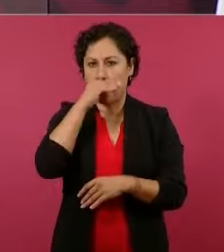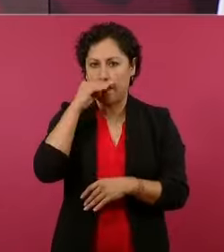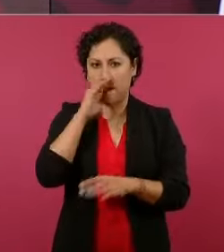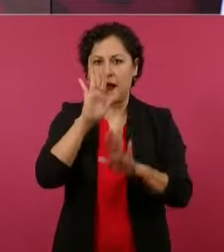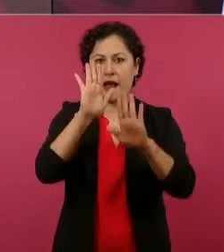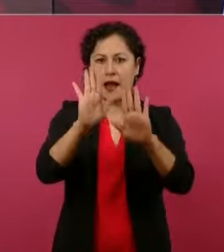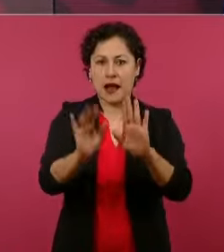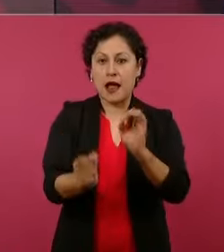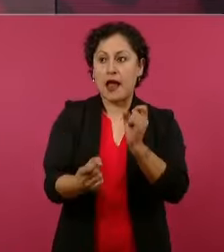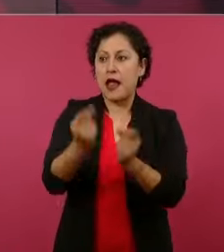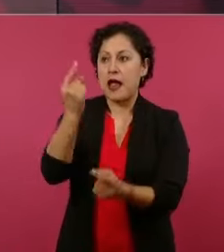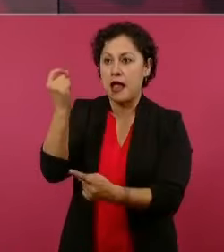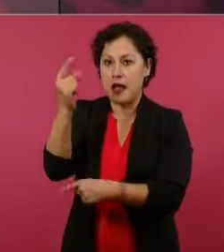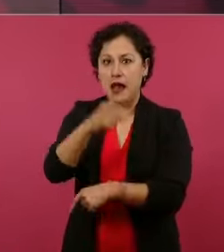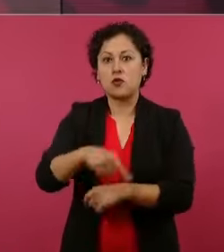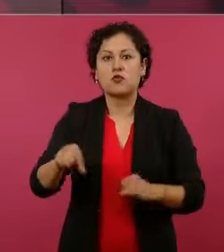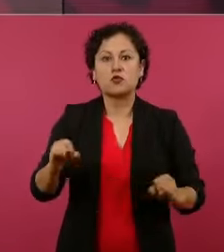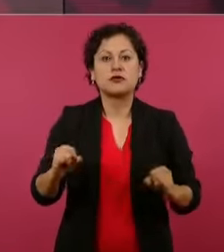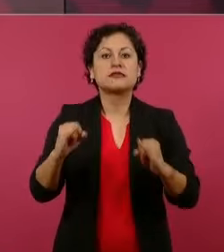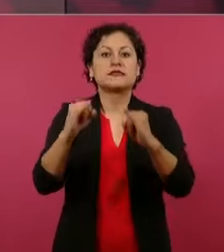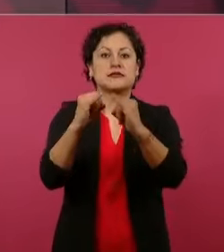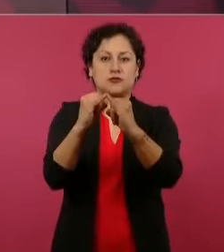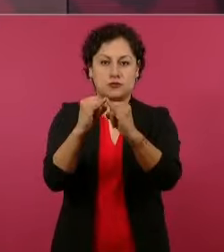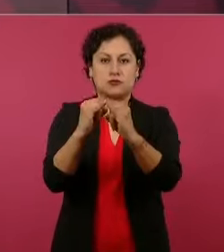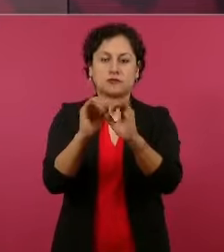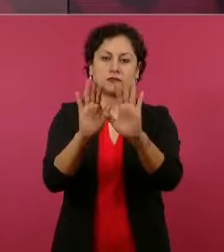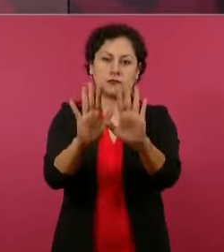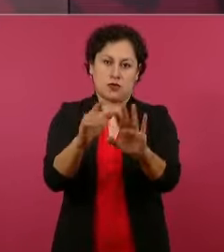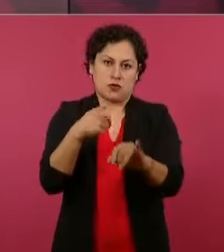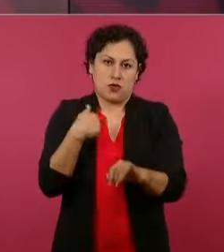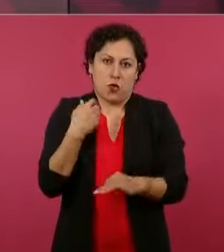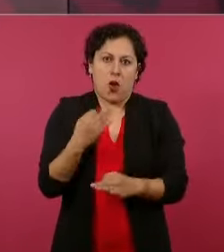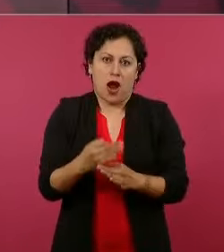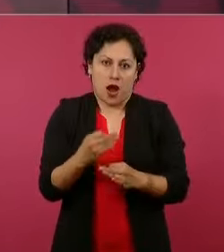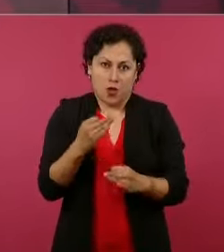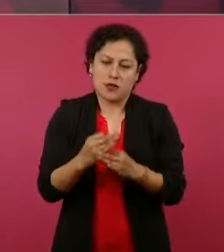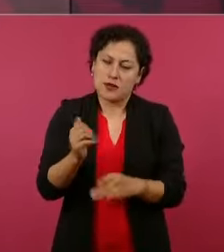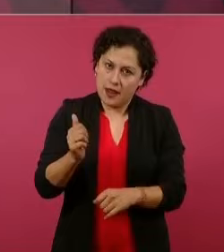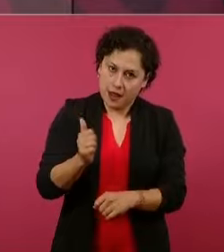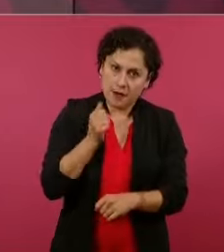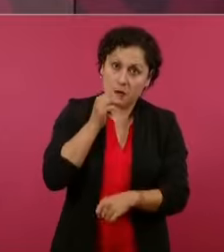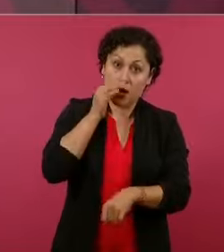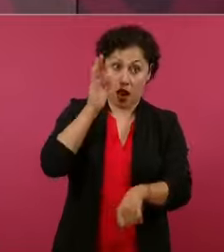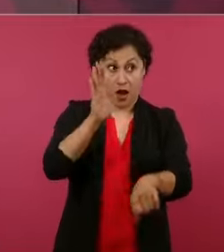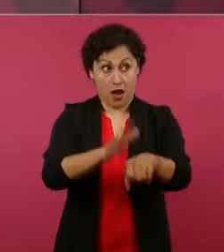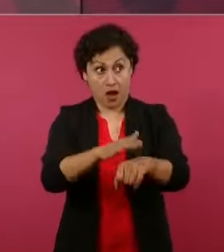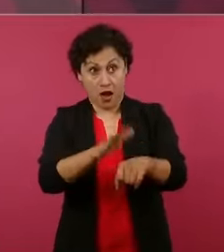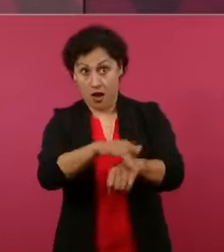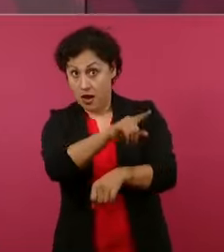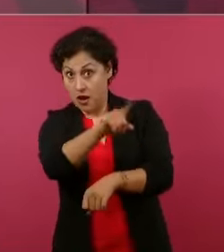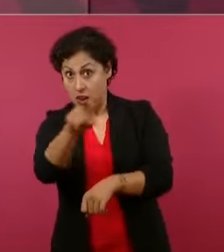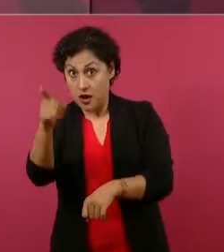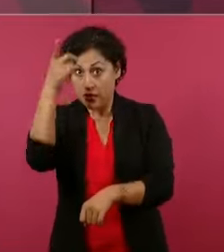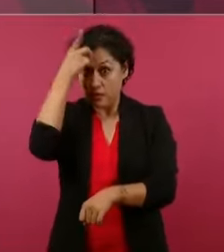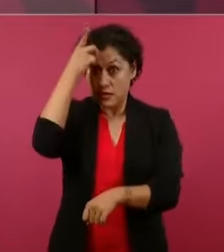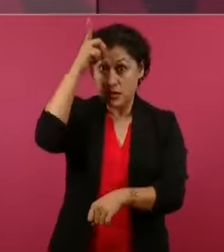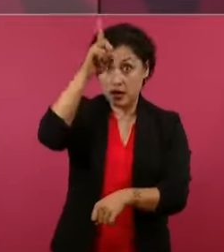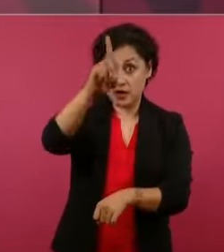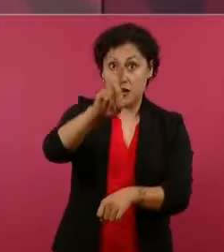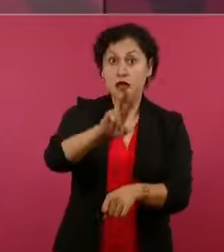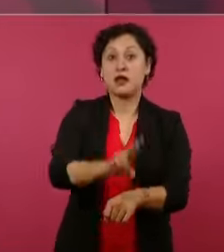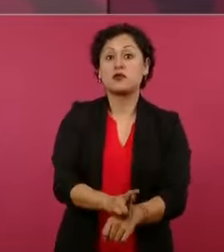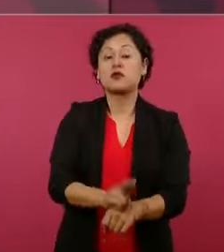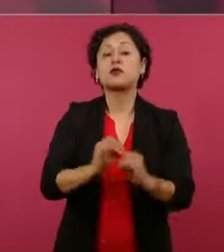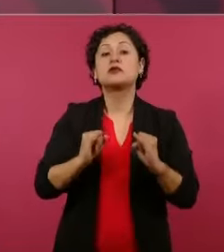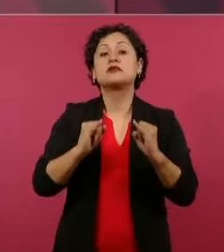todavía sostienen aquí aprovecho para decirle a los directivos de estos institutos sostienen